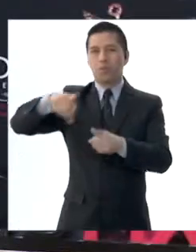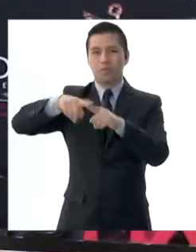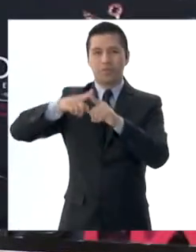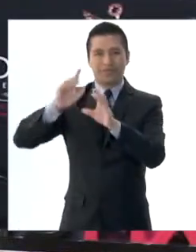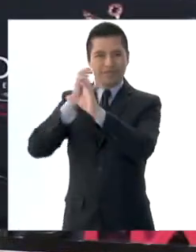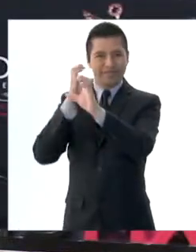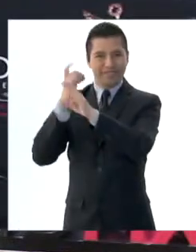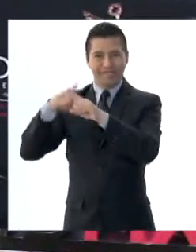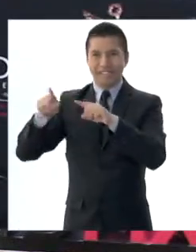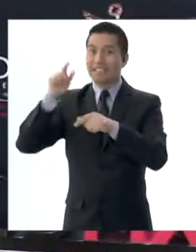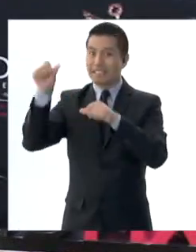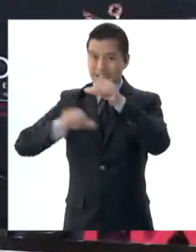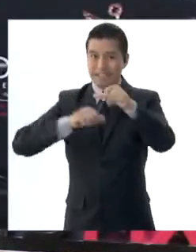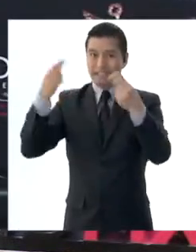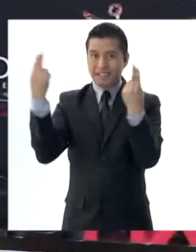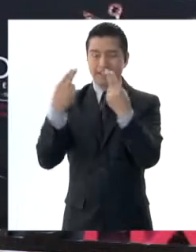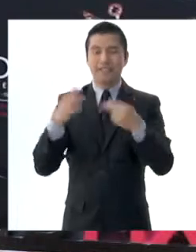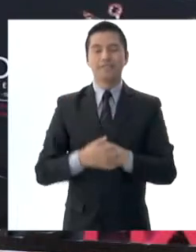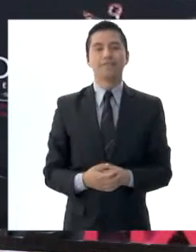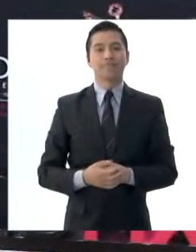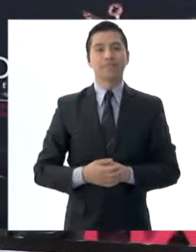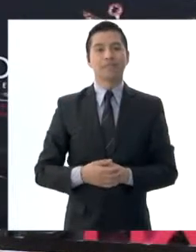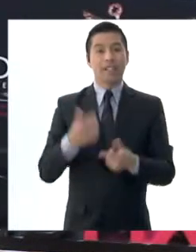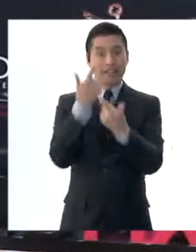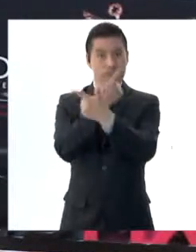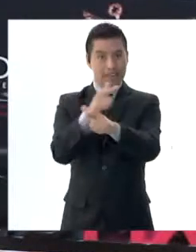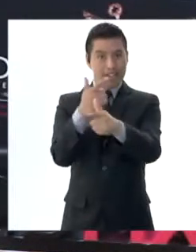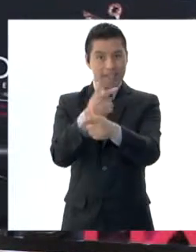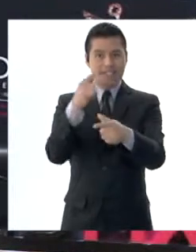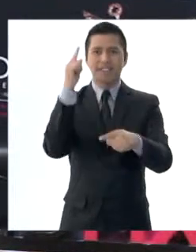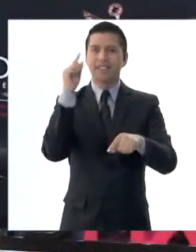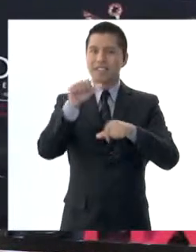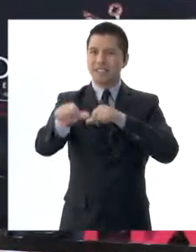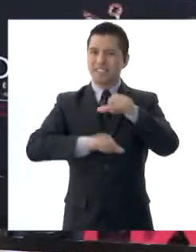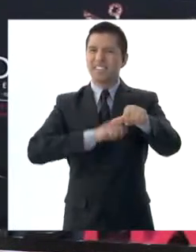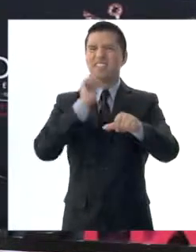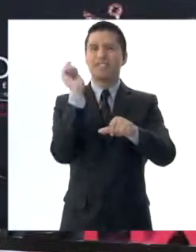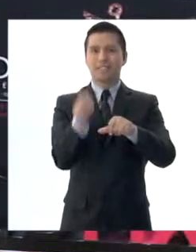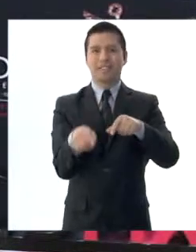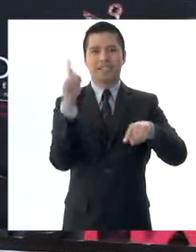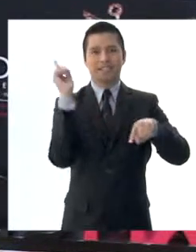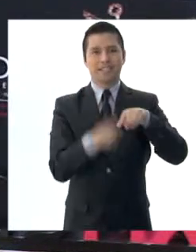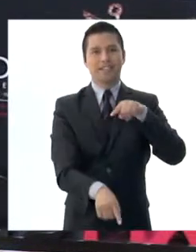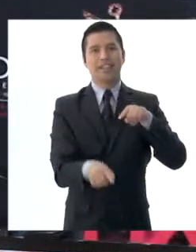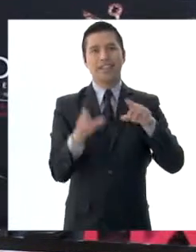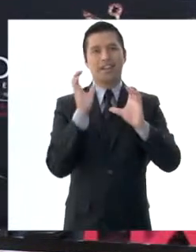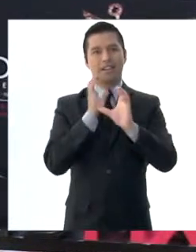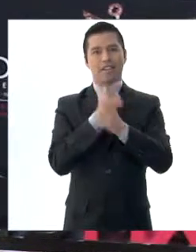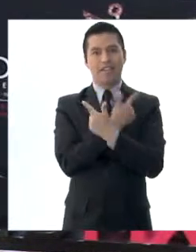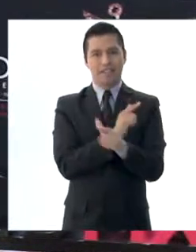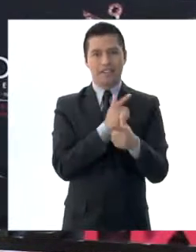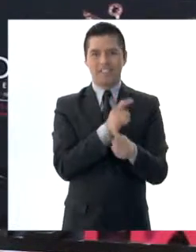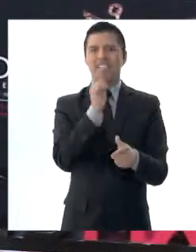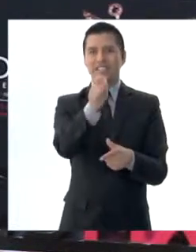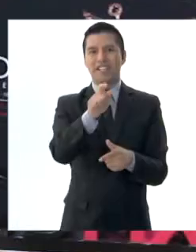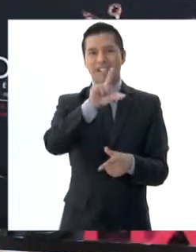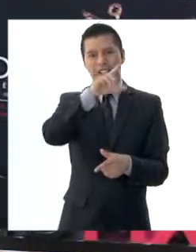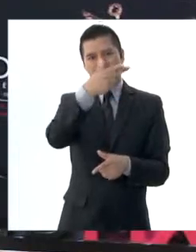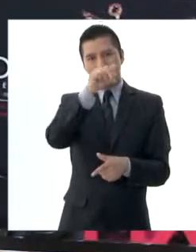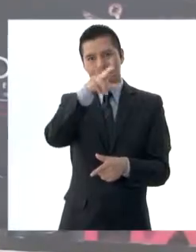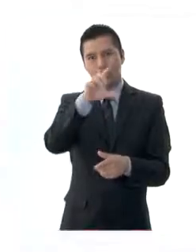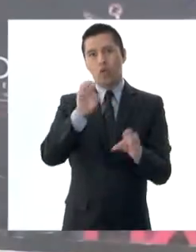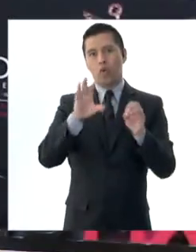La sustitución de los vehículos taxis tendrá que ser exclusivamente o por vehículos híbridos o por